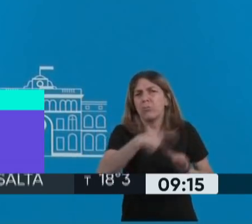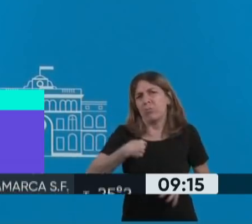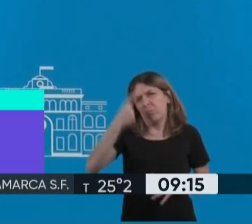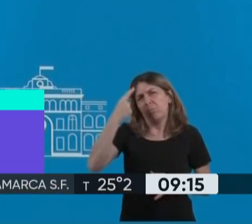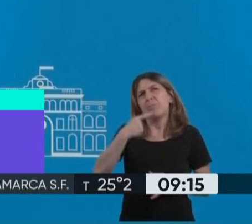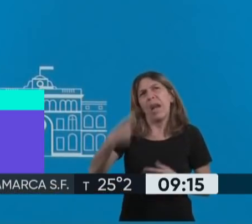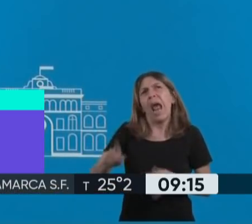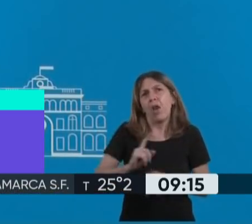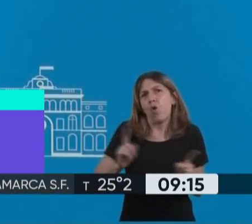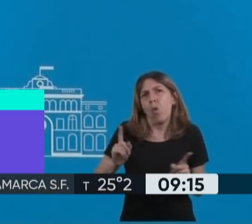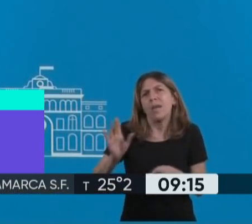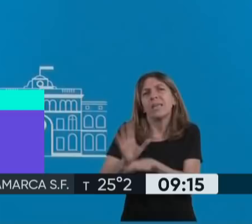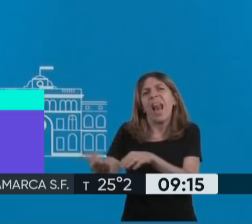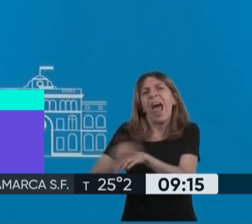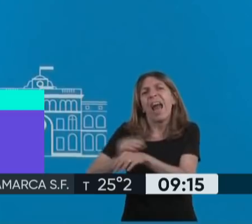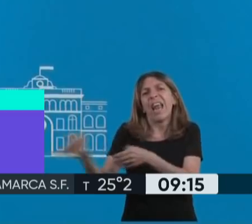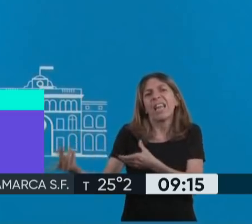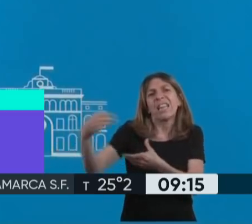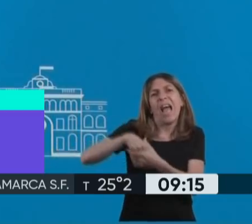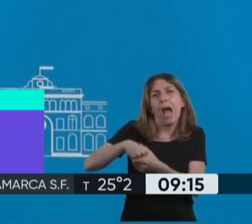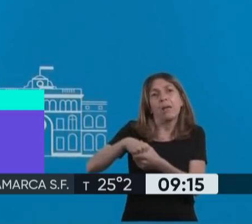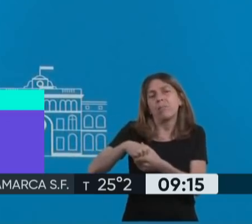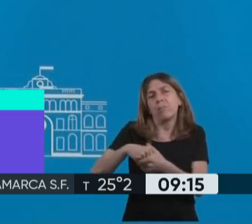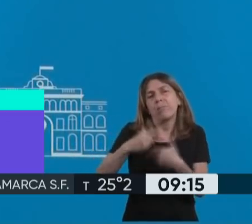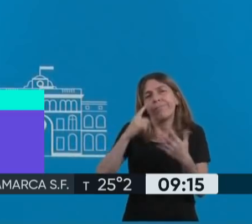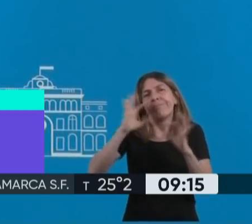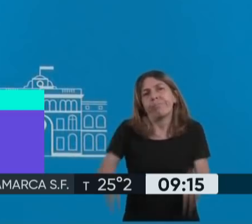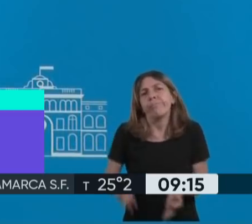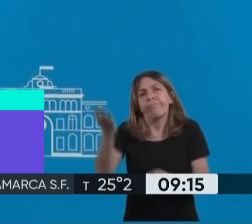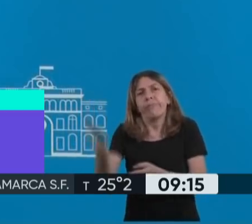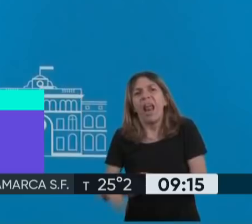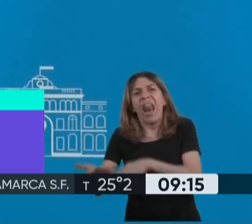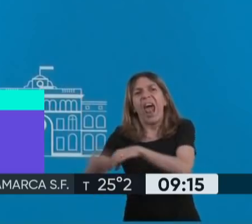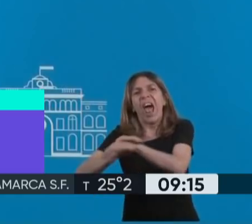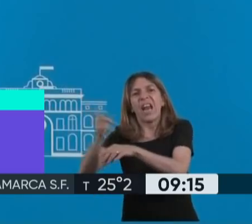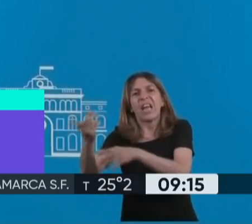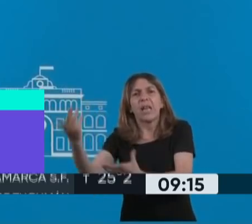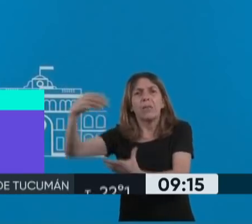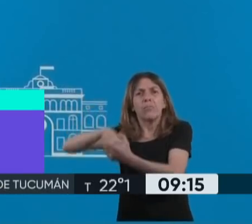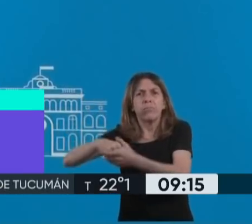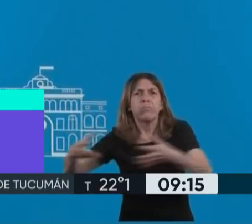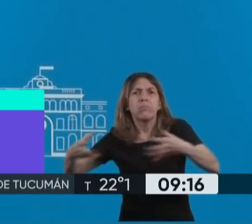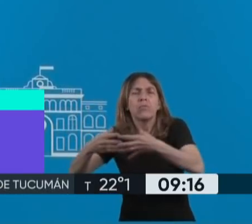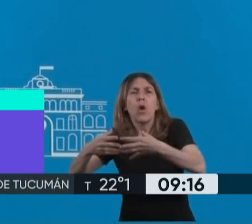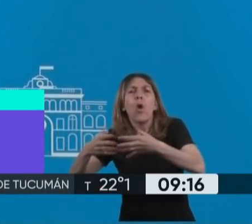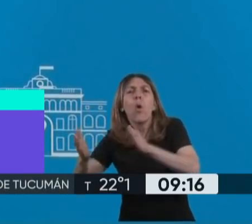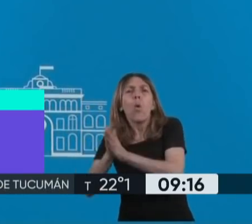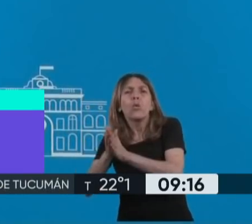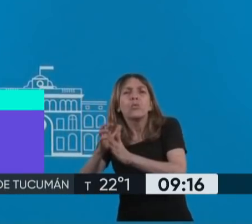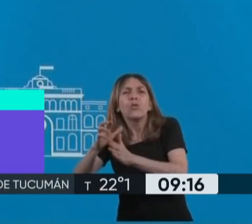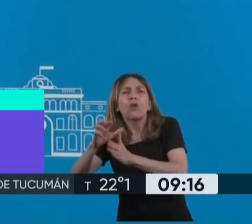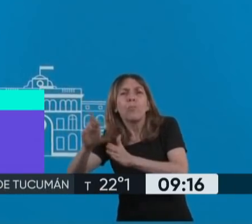atención que no viniera porque evidentemente Rodríguez Larreta privilegia su posición dentro de la interna de Juntos por el Cambio antes que